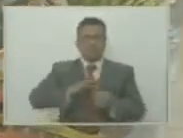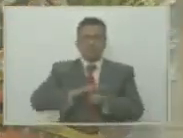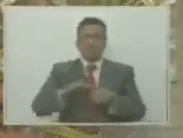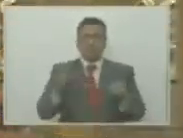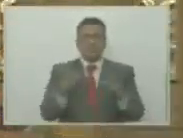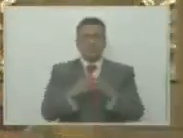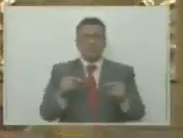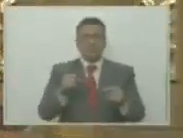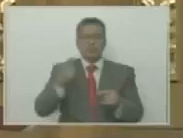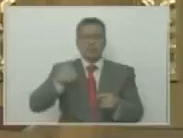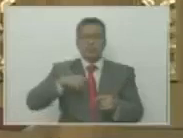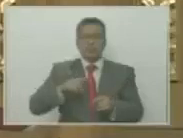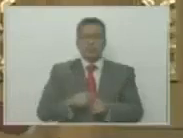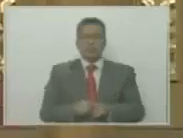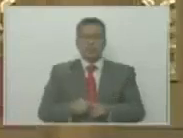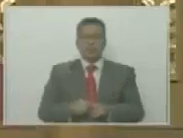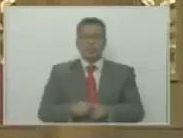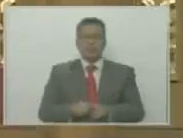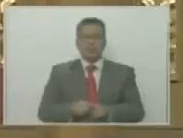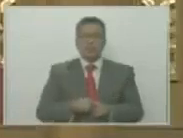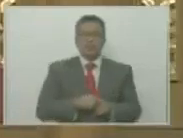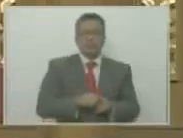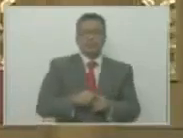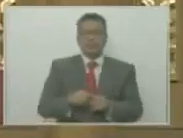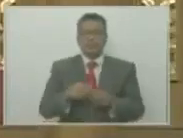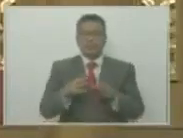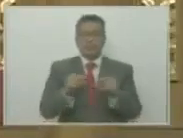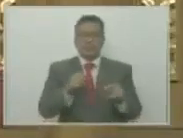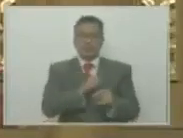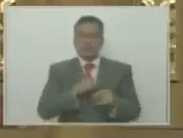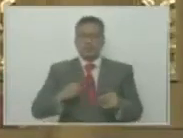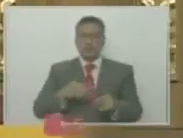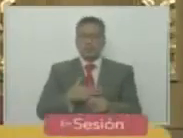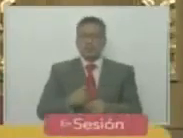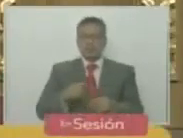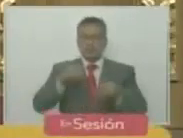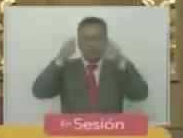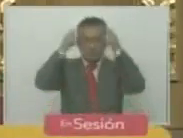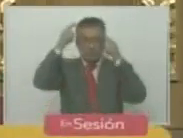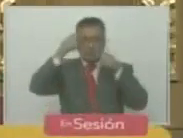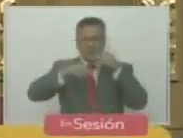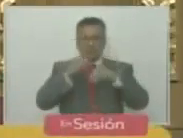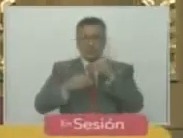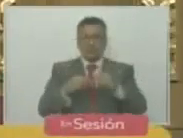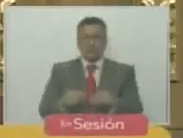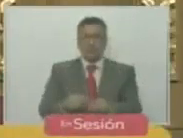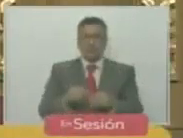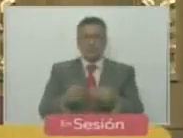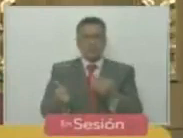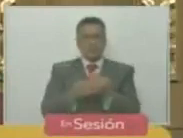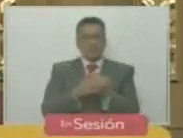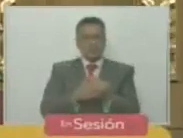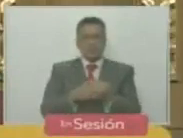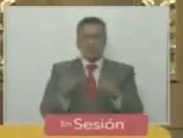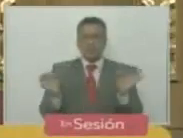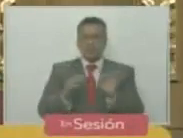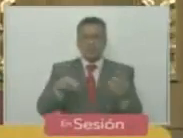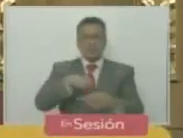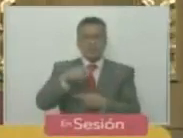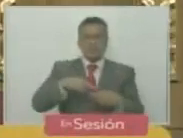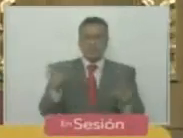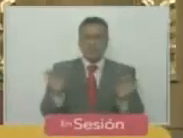prebendas y frenara sus desmedidas ambiciones. Chávez lo hizo, pero sin cerrarle la puerta de la revolución a